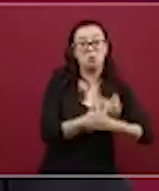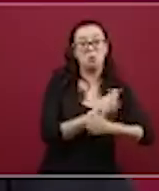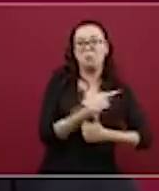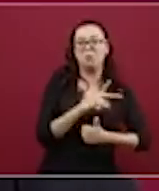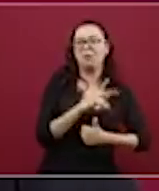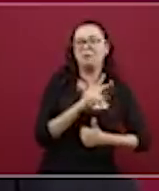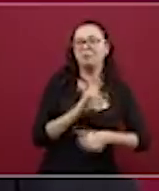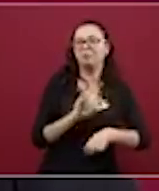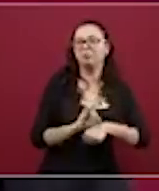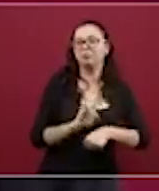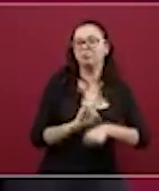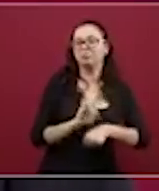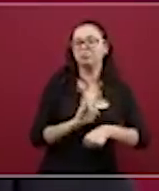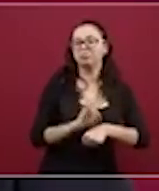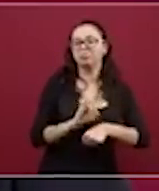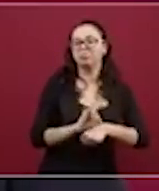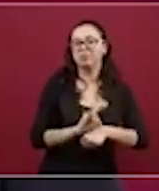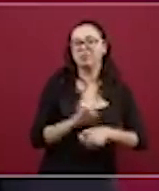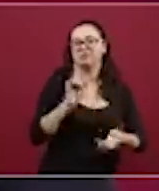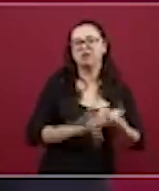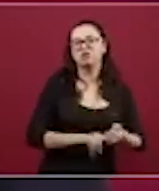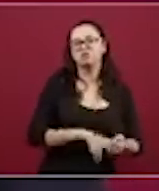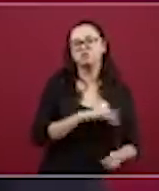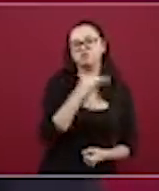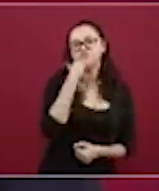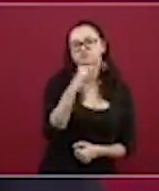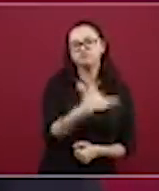anulaba con la corrupción,